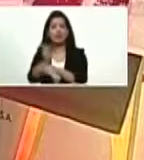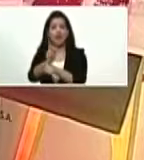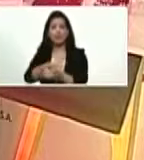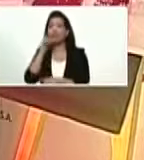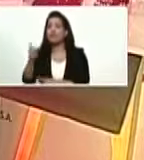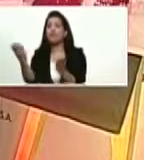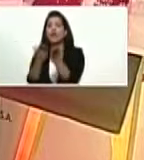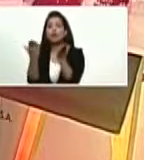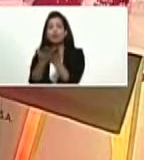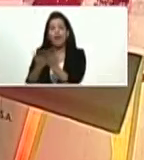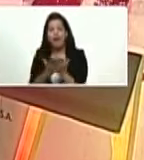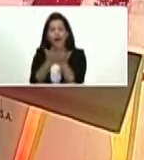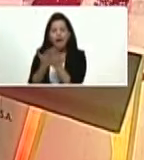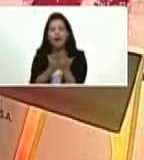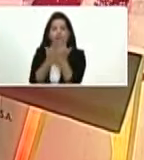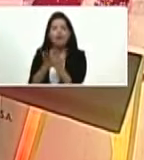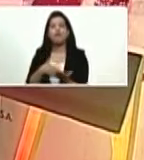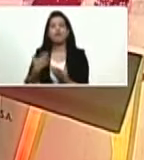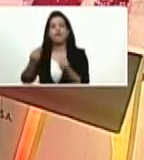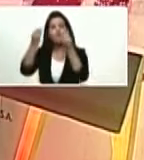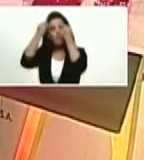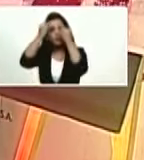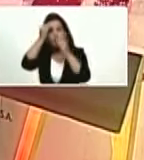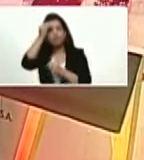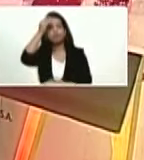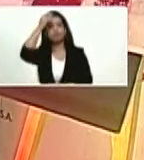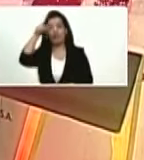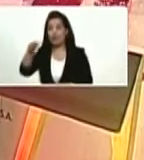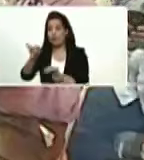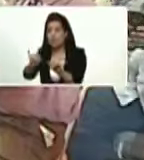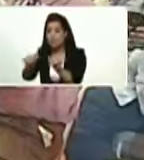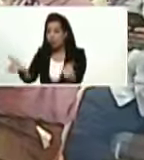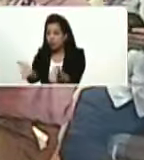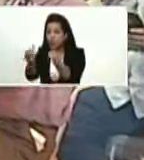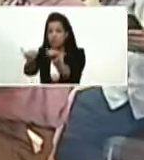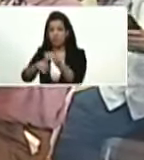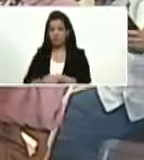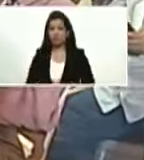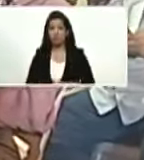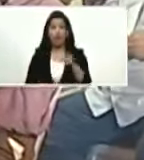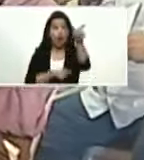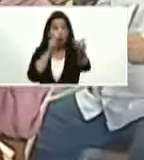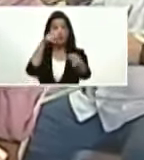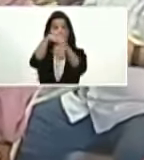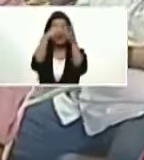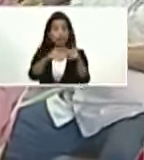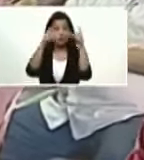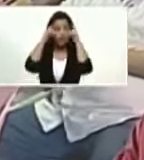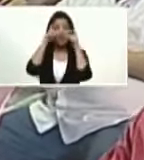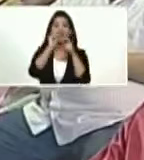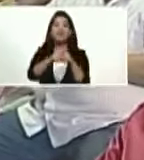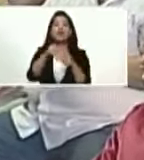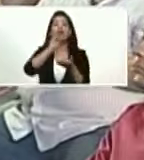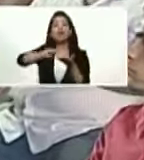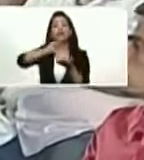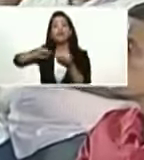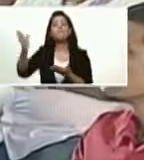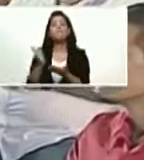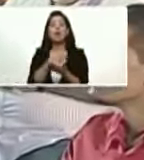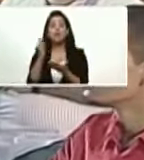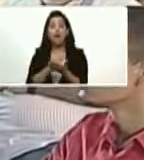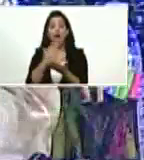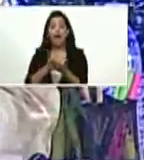estudiar, formarnos y ir estableciendo, Miguel Pérez Abad, los manuales